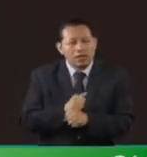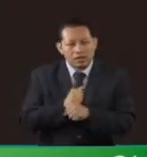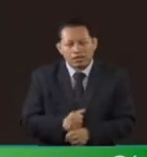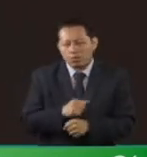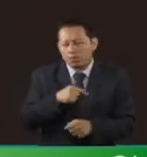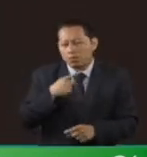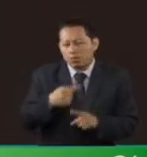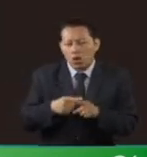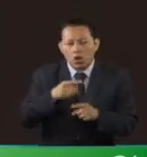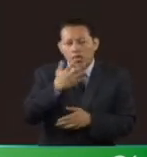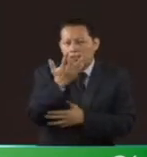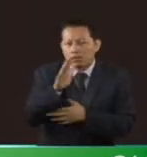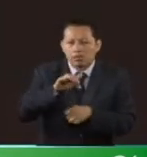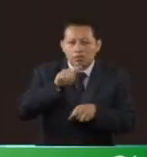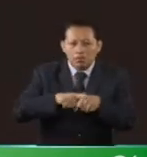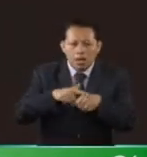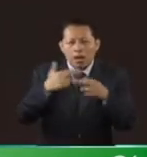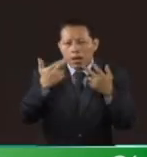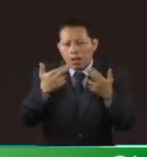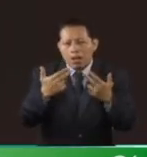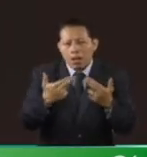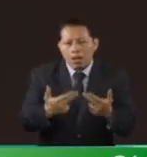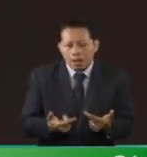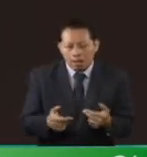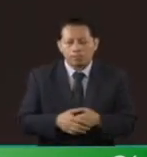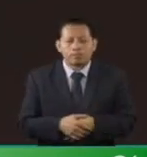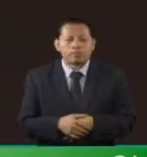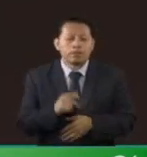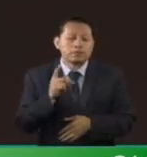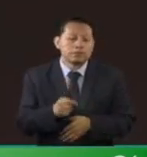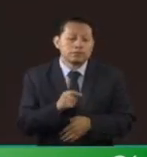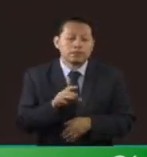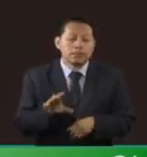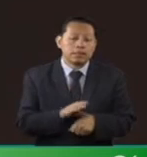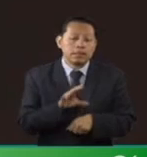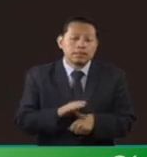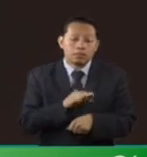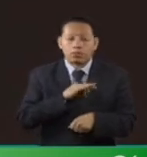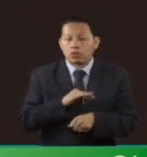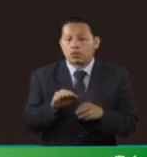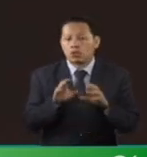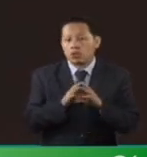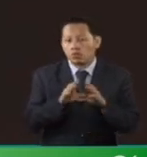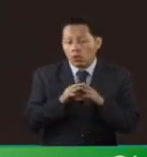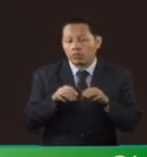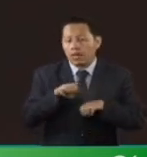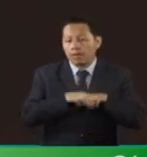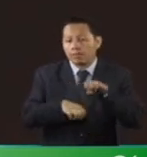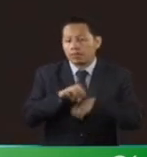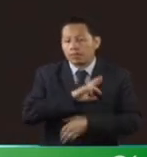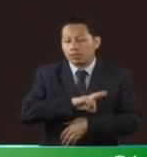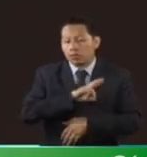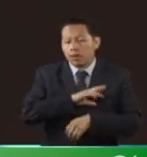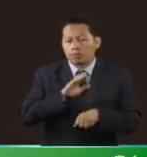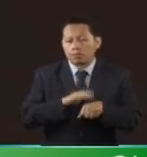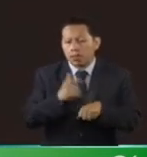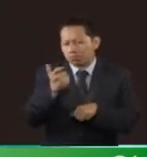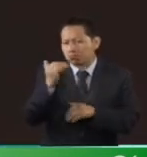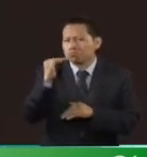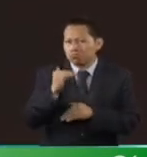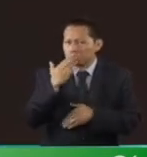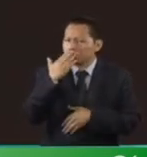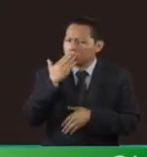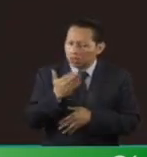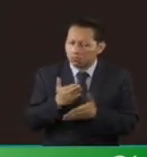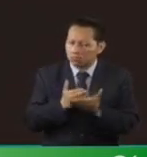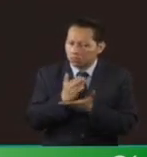deterioro ambiental si la electricidad generada por las empresas particulares es más accesible y permite